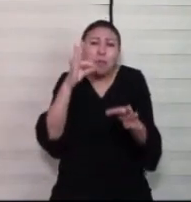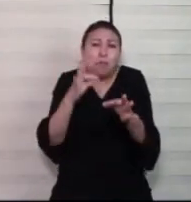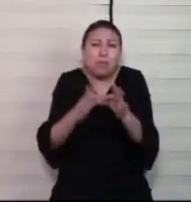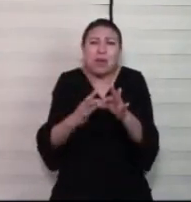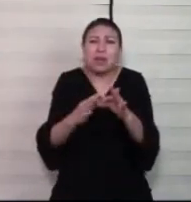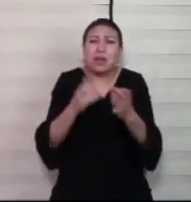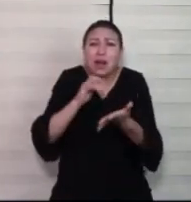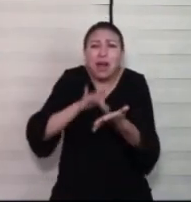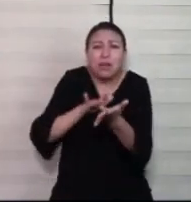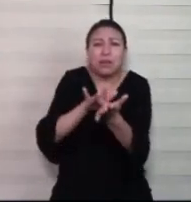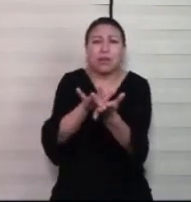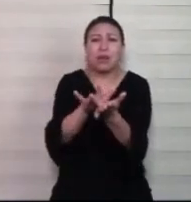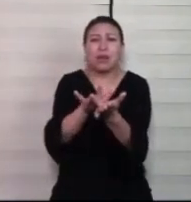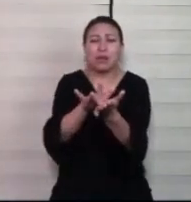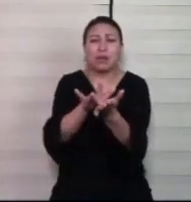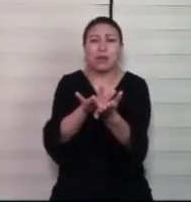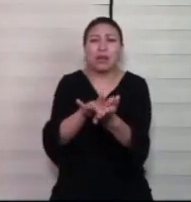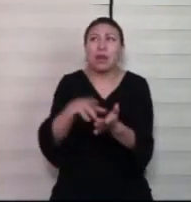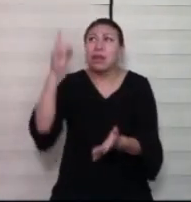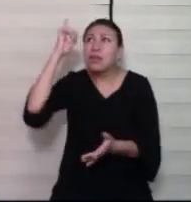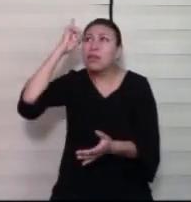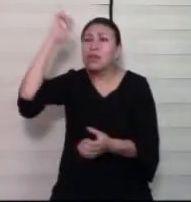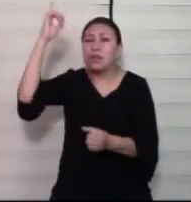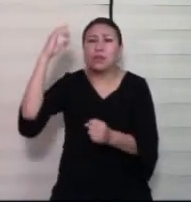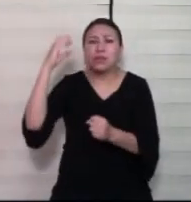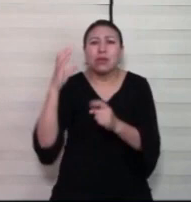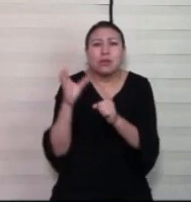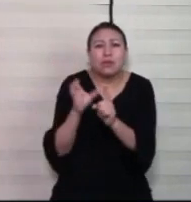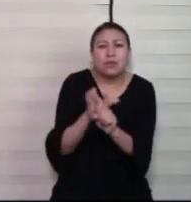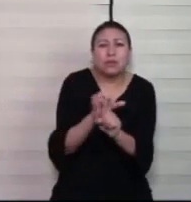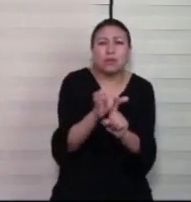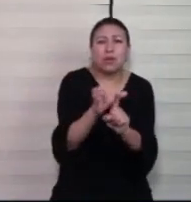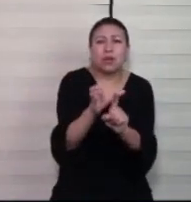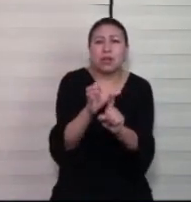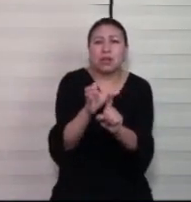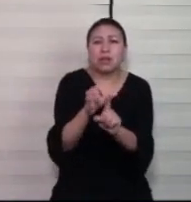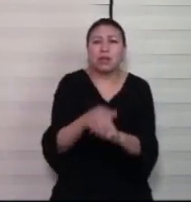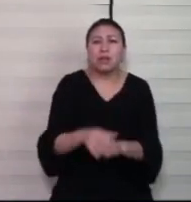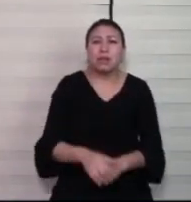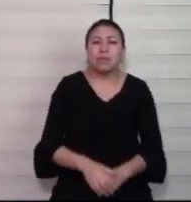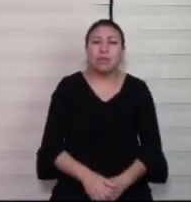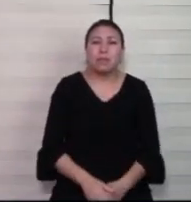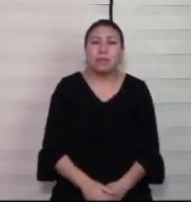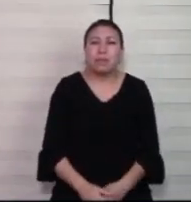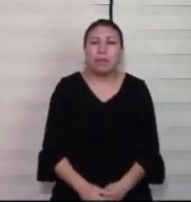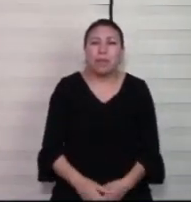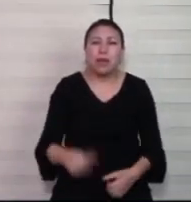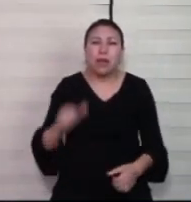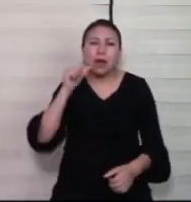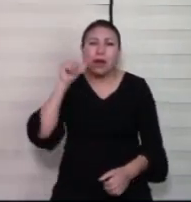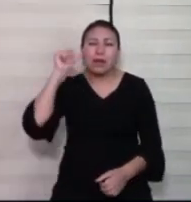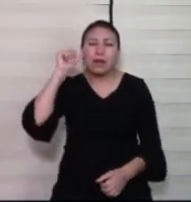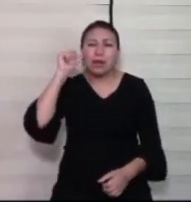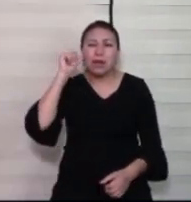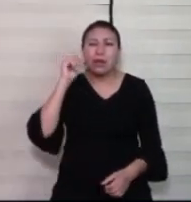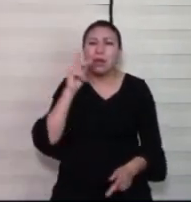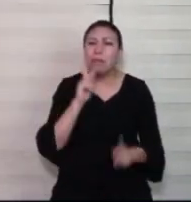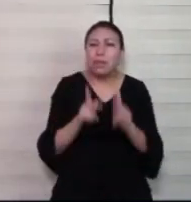aquí. Pero Él nos guarda mientras llegamos. Ayer comentaba con